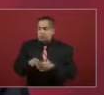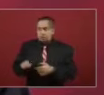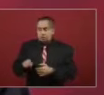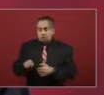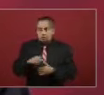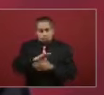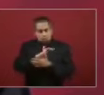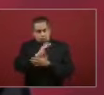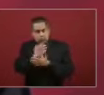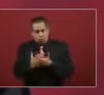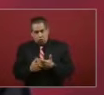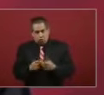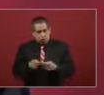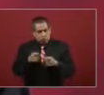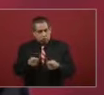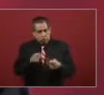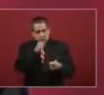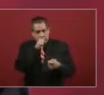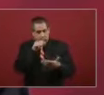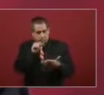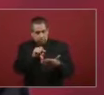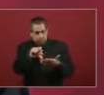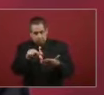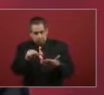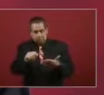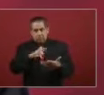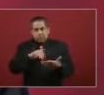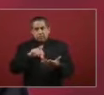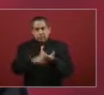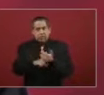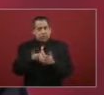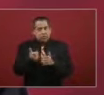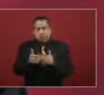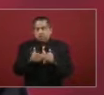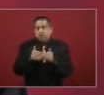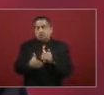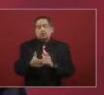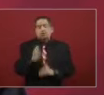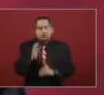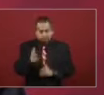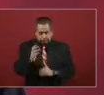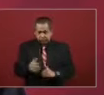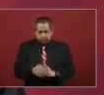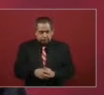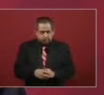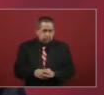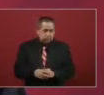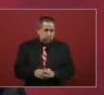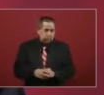los contratos han habido aumentos